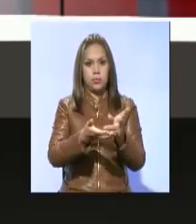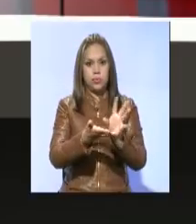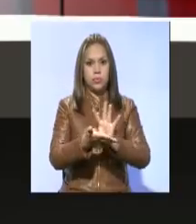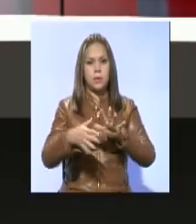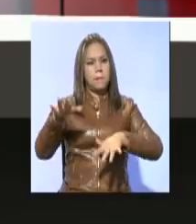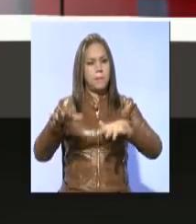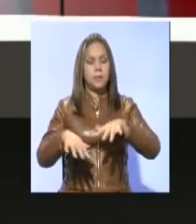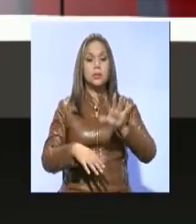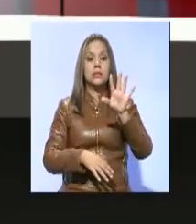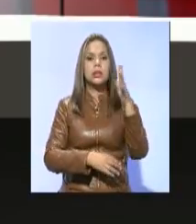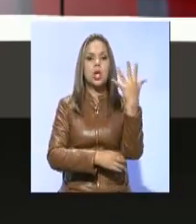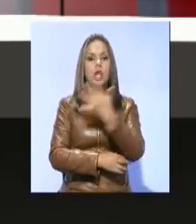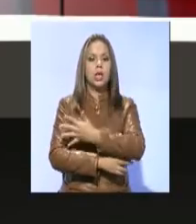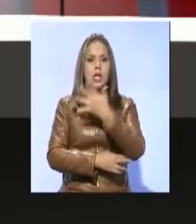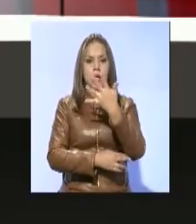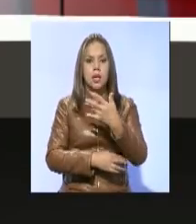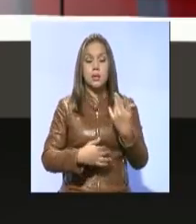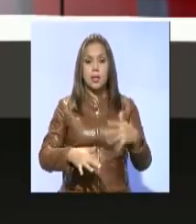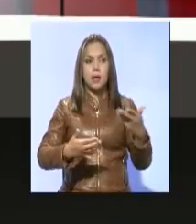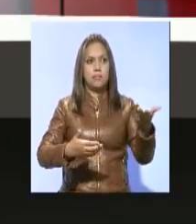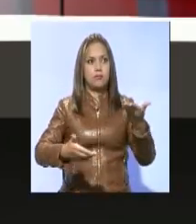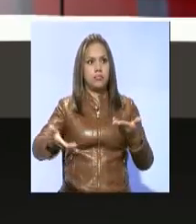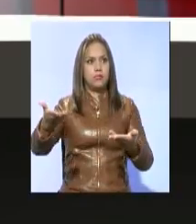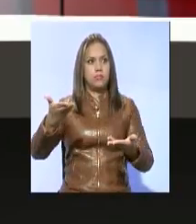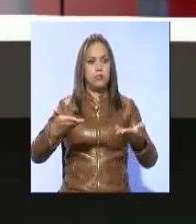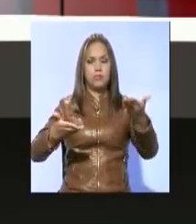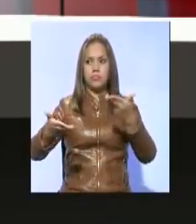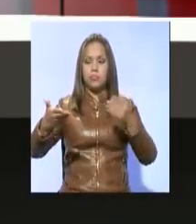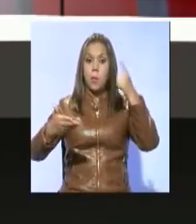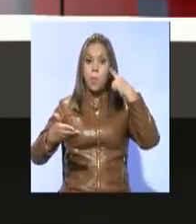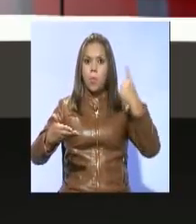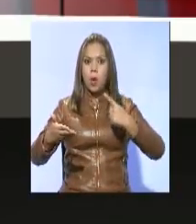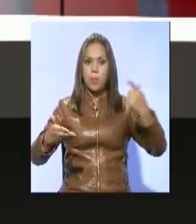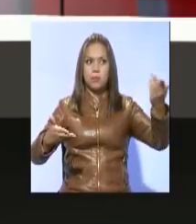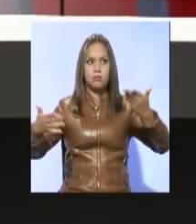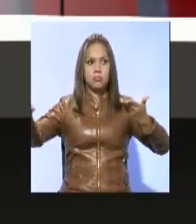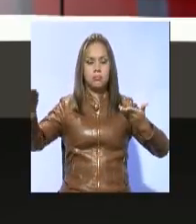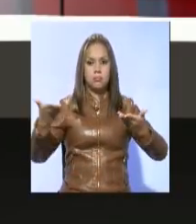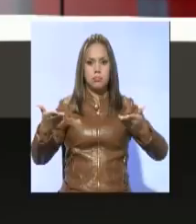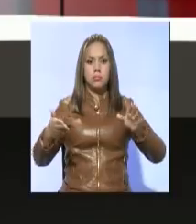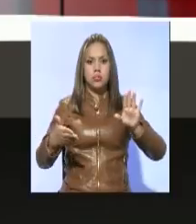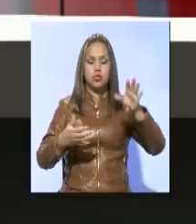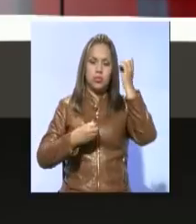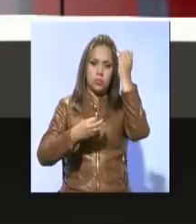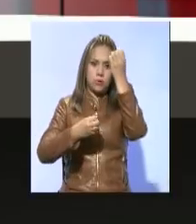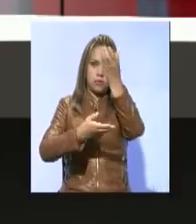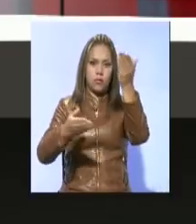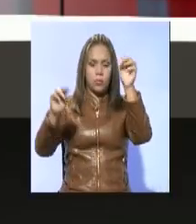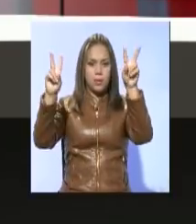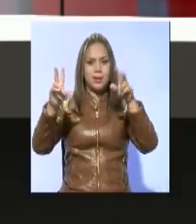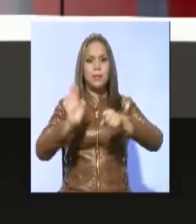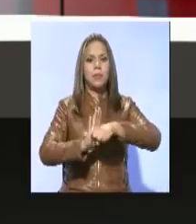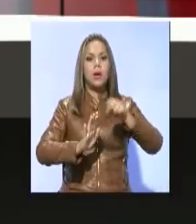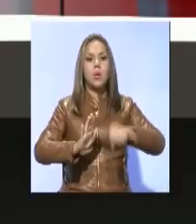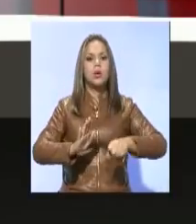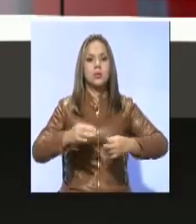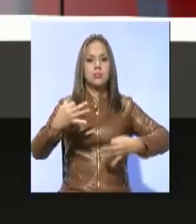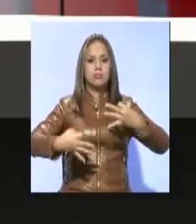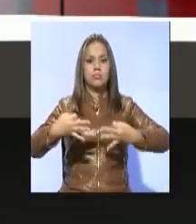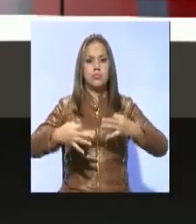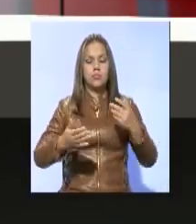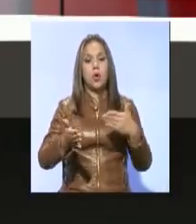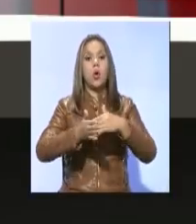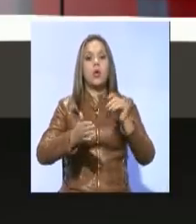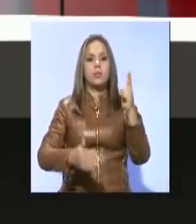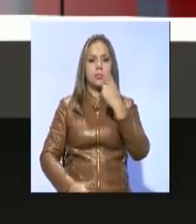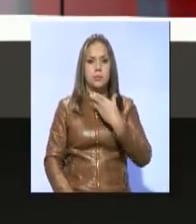menos 5 días para recibir las pruebas de cargo y descargo para sustentar su informe sobre el juicio político en contra del